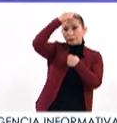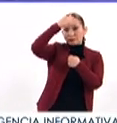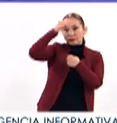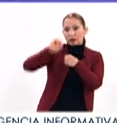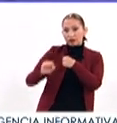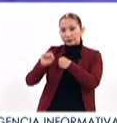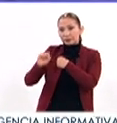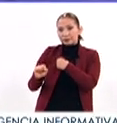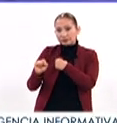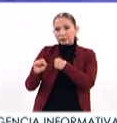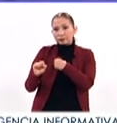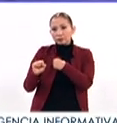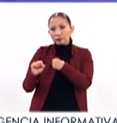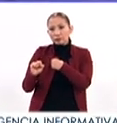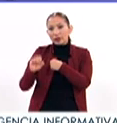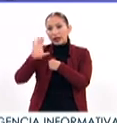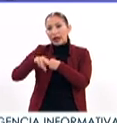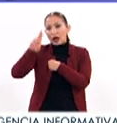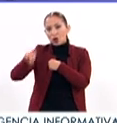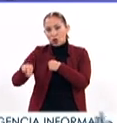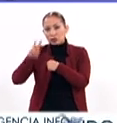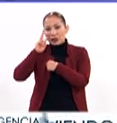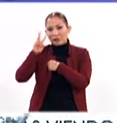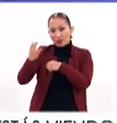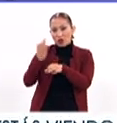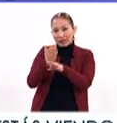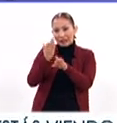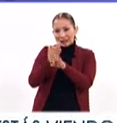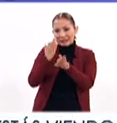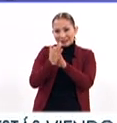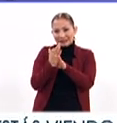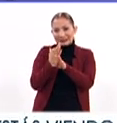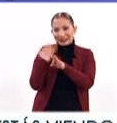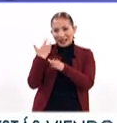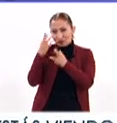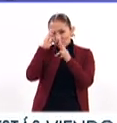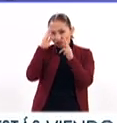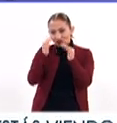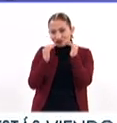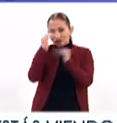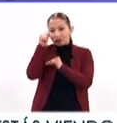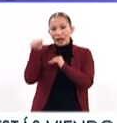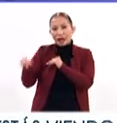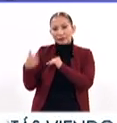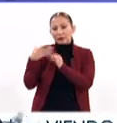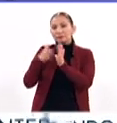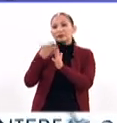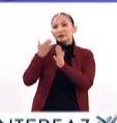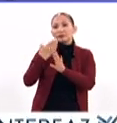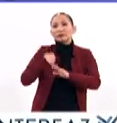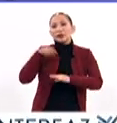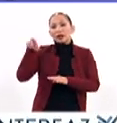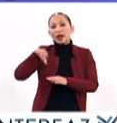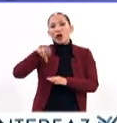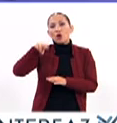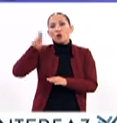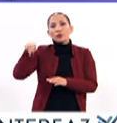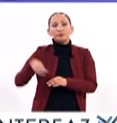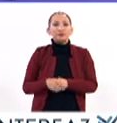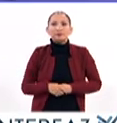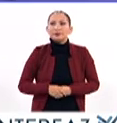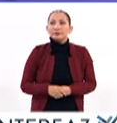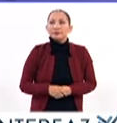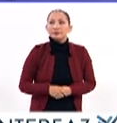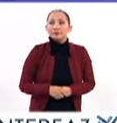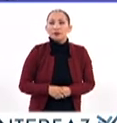sur, la de Cancún, la que se vio ahorita en la ceremonia, esa la hicimos también nosotros, ahí en Cancún. ¿Cuáles son